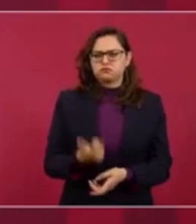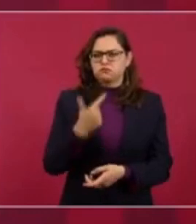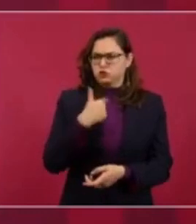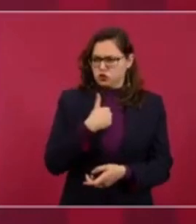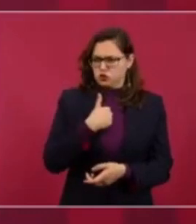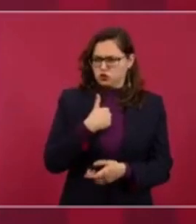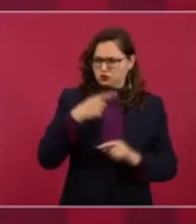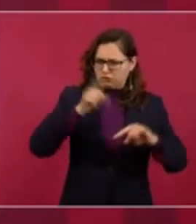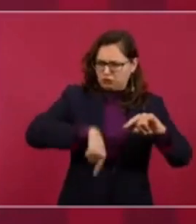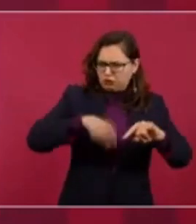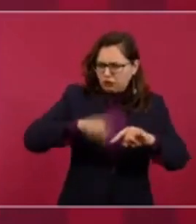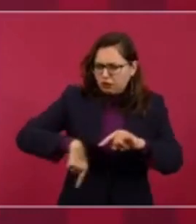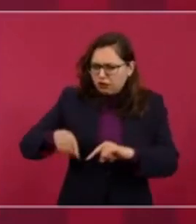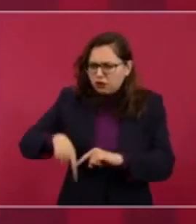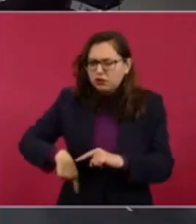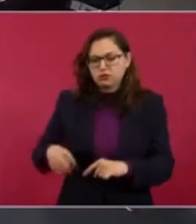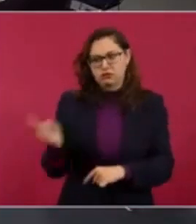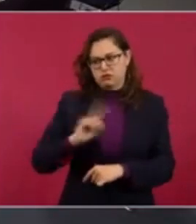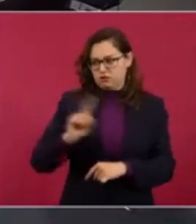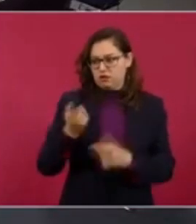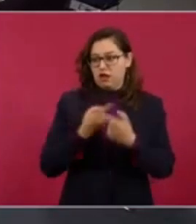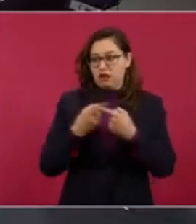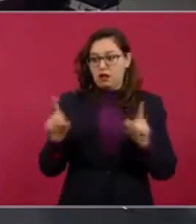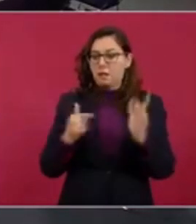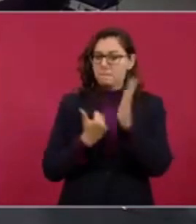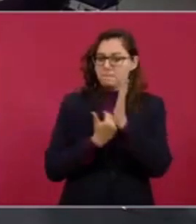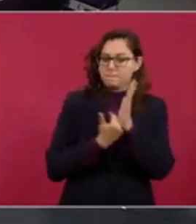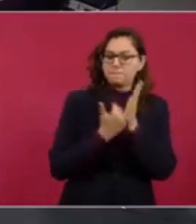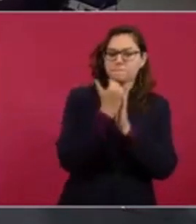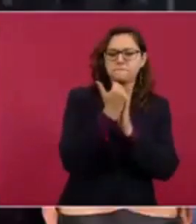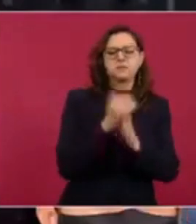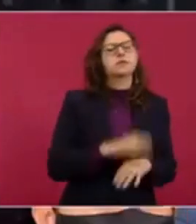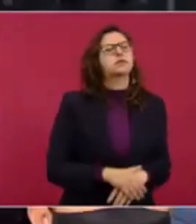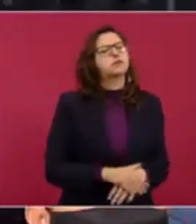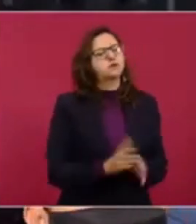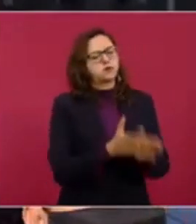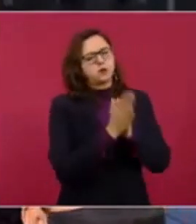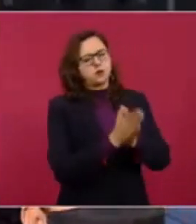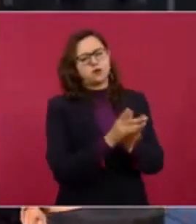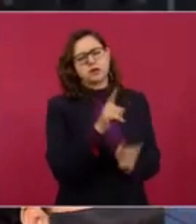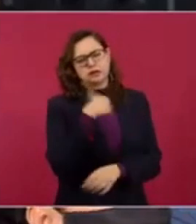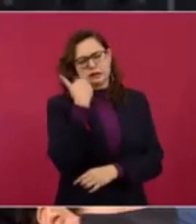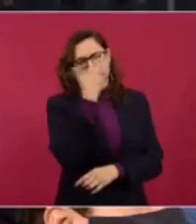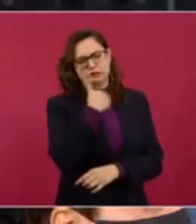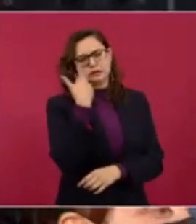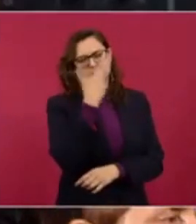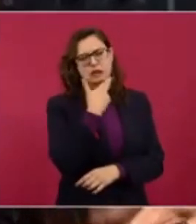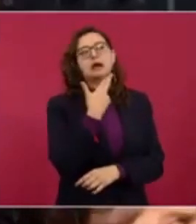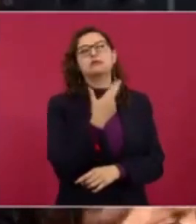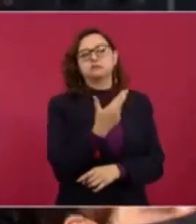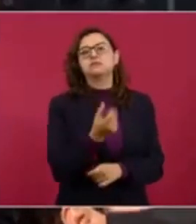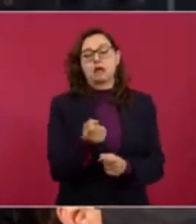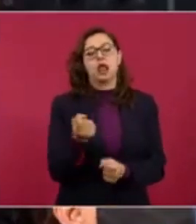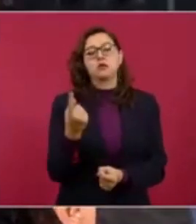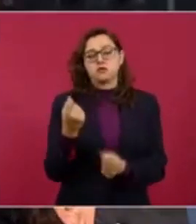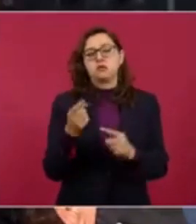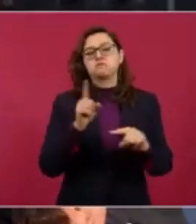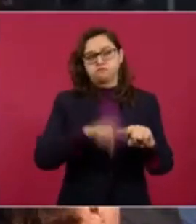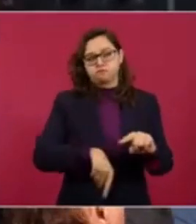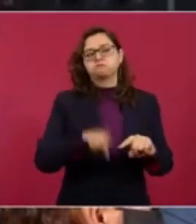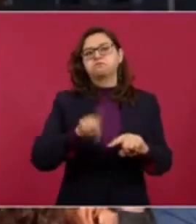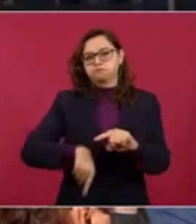incrementar el número de becas. Le pide a la gente que revise ese tema, porque sí están dando de baja. A mí me